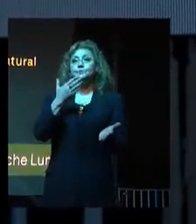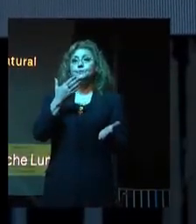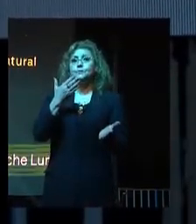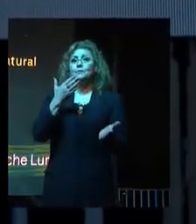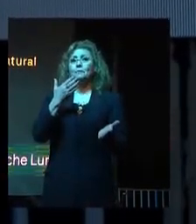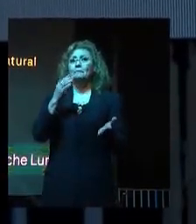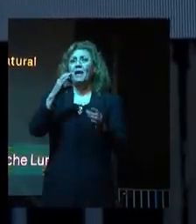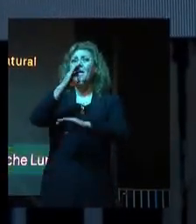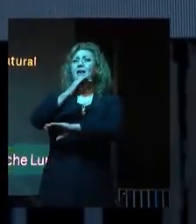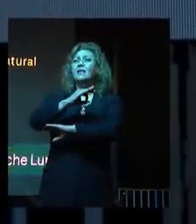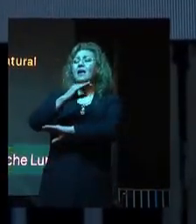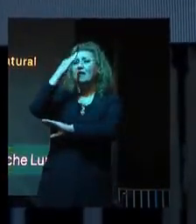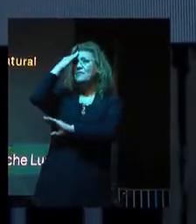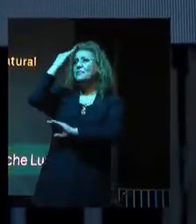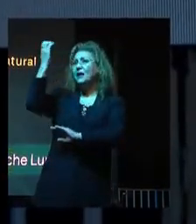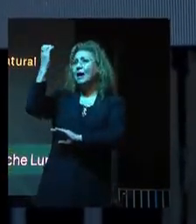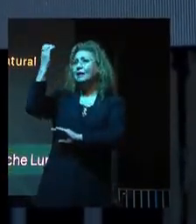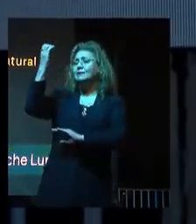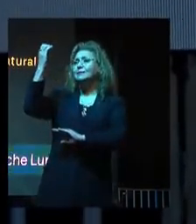el día es tan